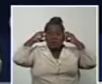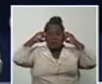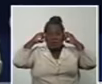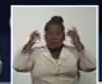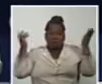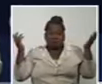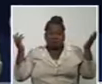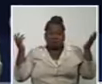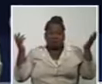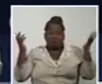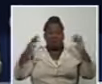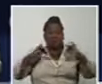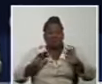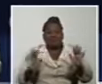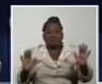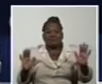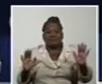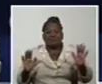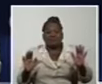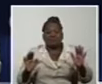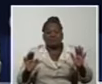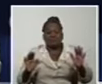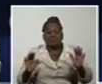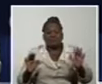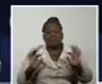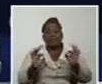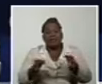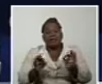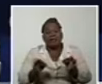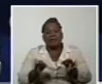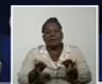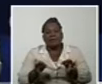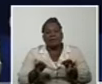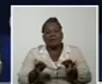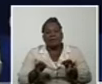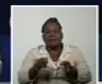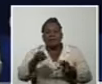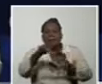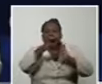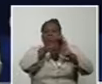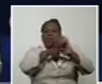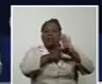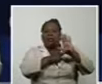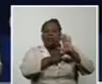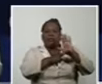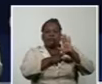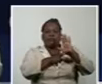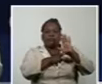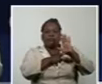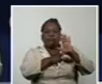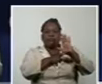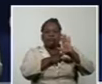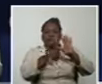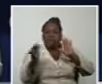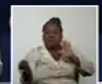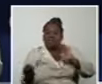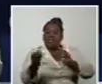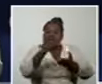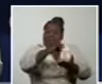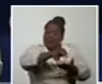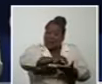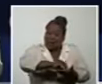no, y realmente eso no son medidas que donde se han aplicado,